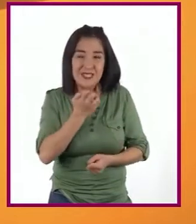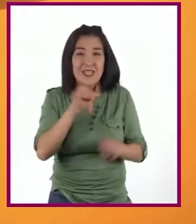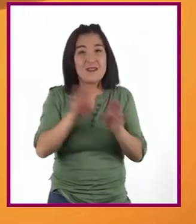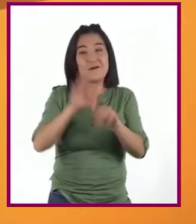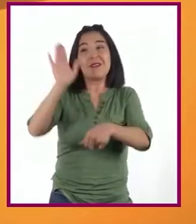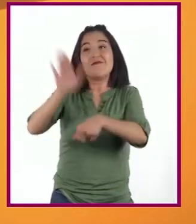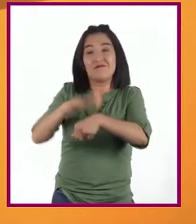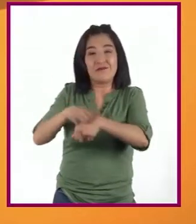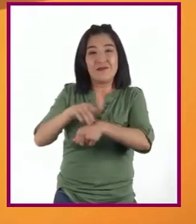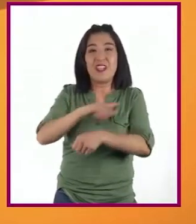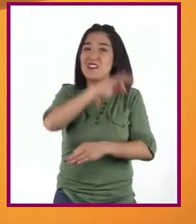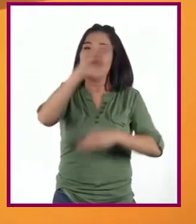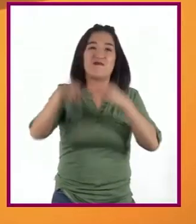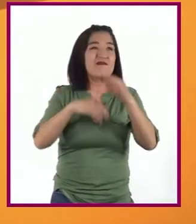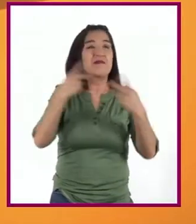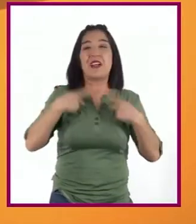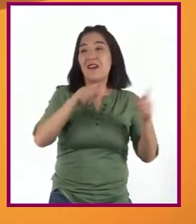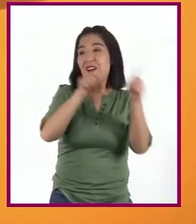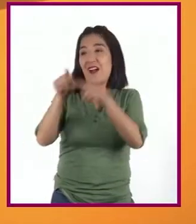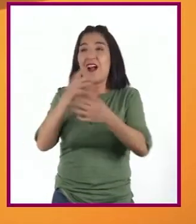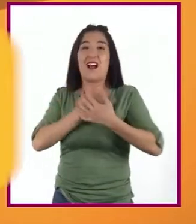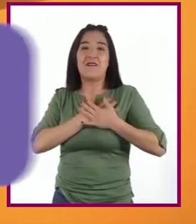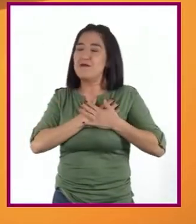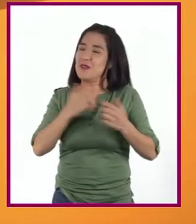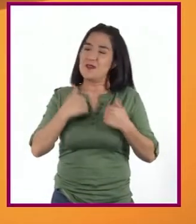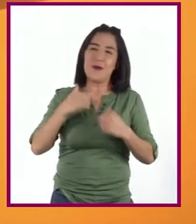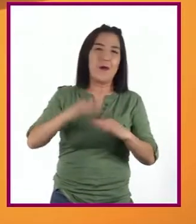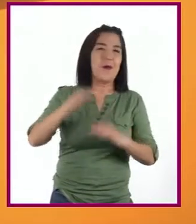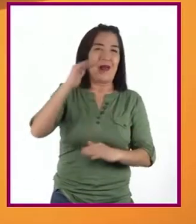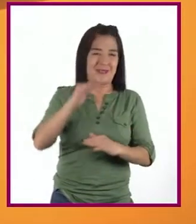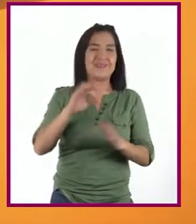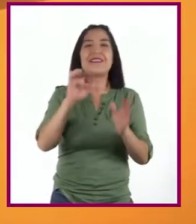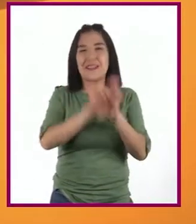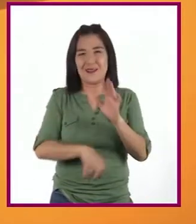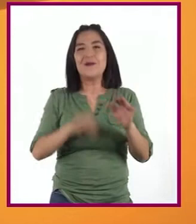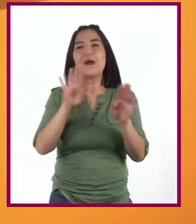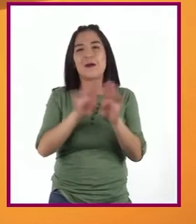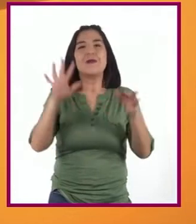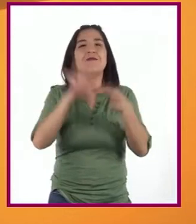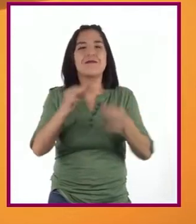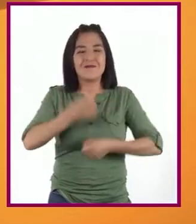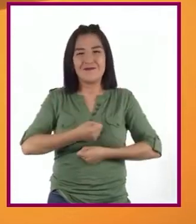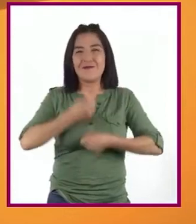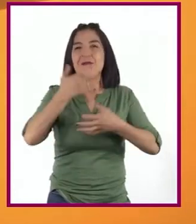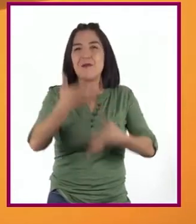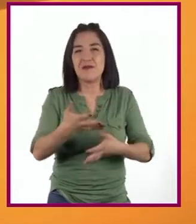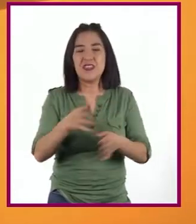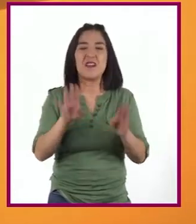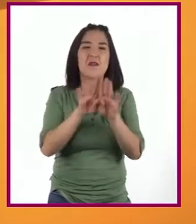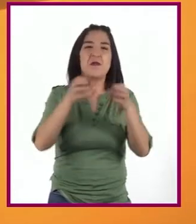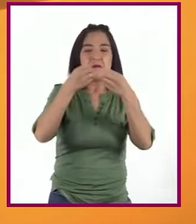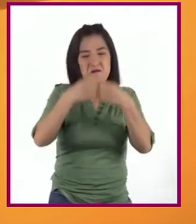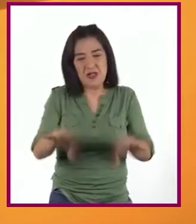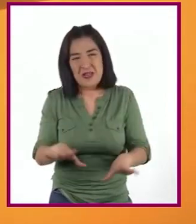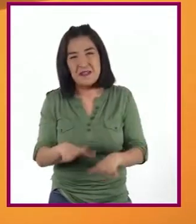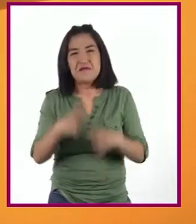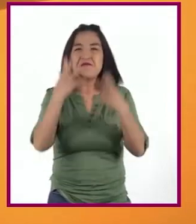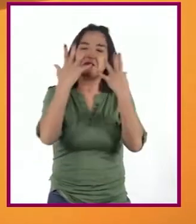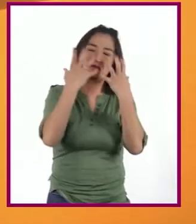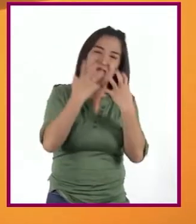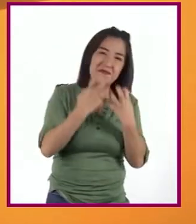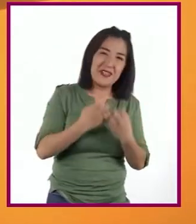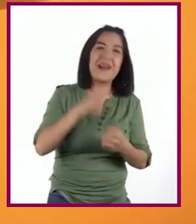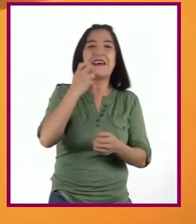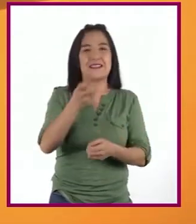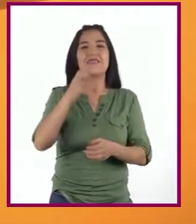que nadie la amará tanto como él. El sentimiento que transmite es de pérdida, de nostalgia por